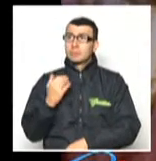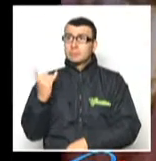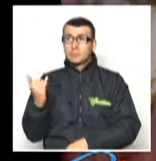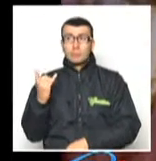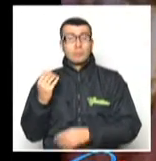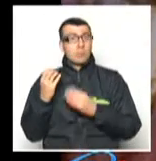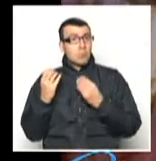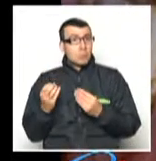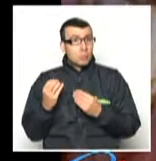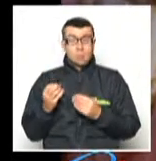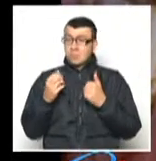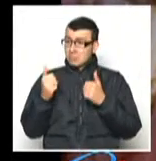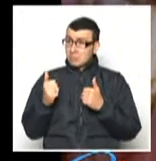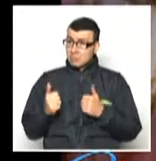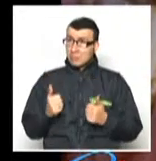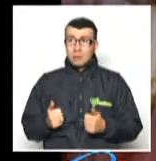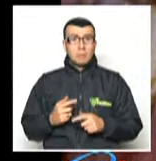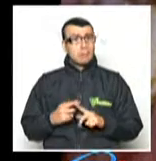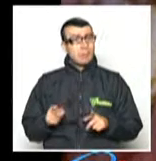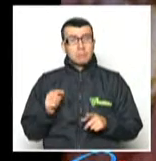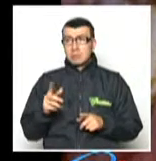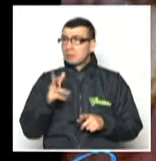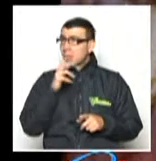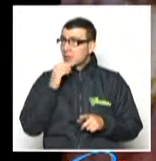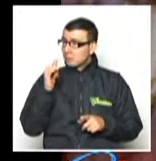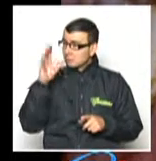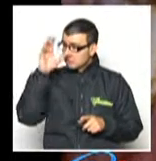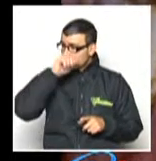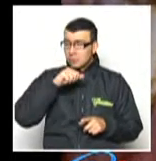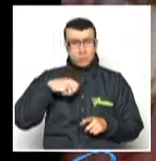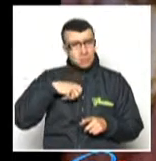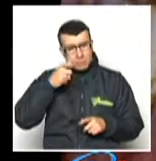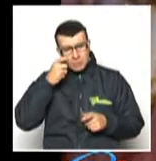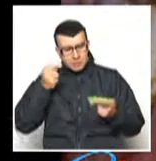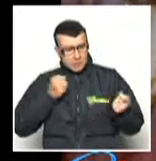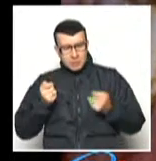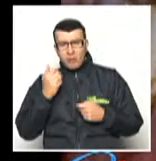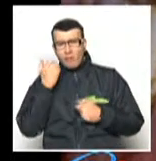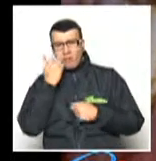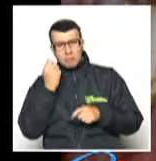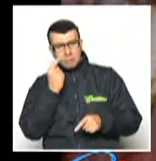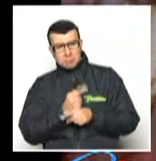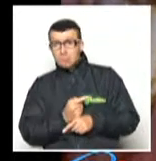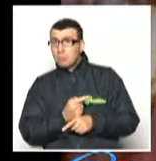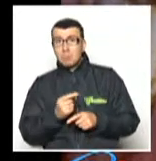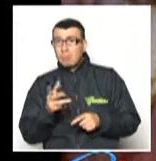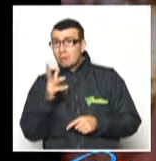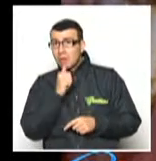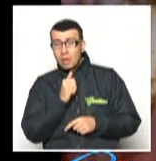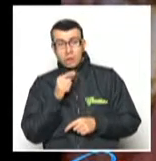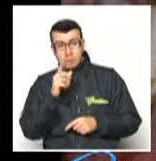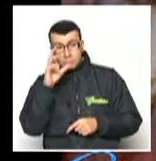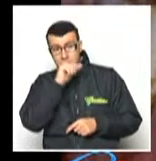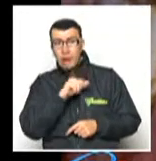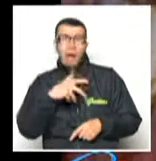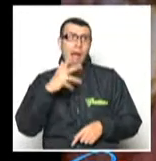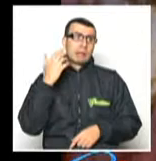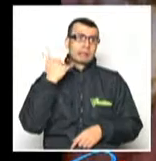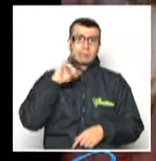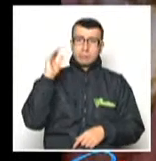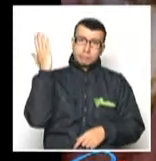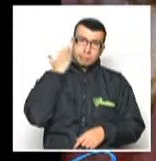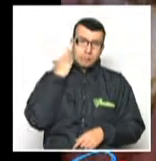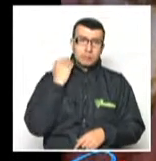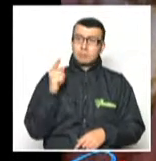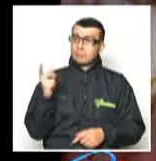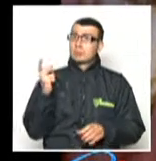y chévere y la mayoría son muy buenos, pero es que normalmente no detectan, no tienen los medios para detectar la enfermedad periodontal, y cuando la detectan es cuando ya está muy avanzada. Entonces